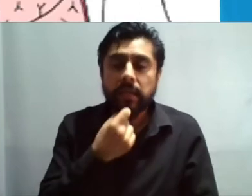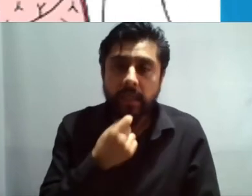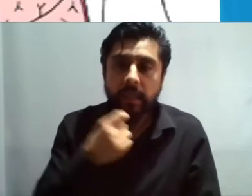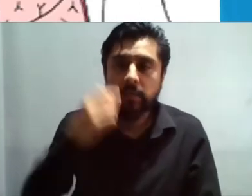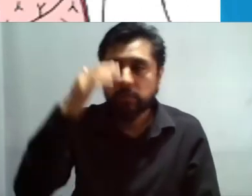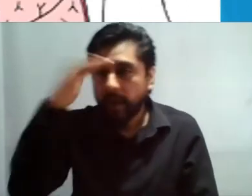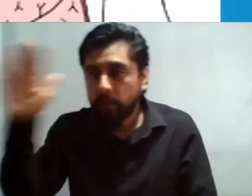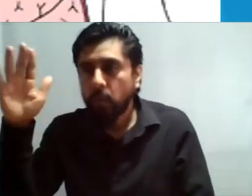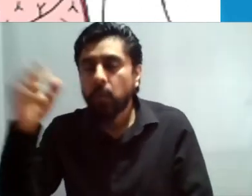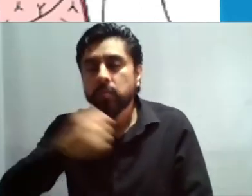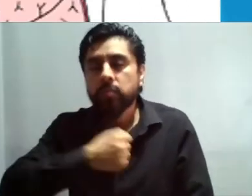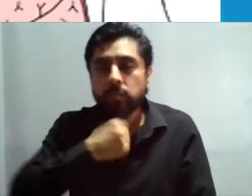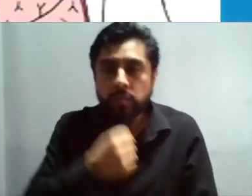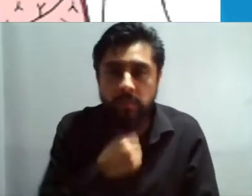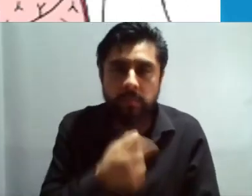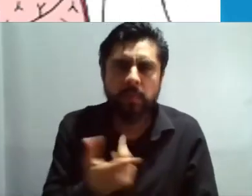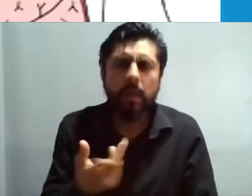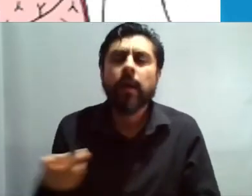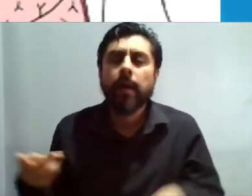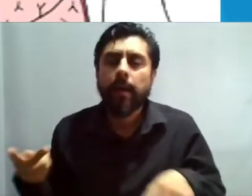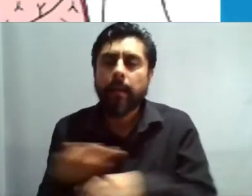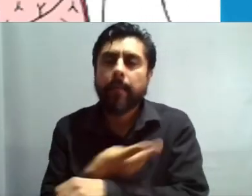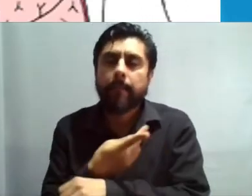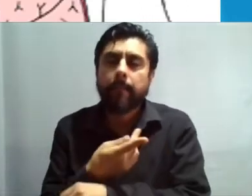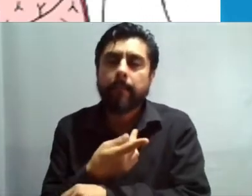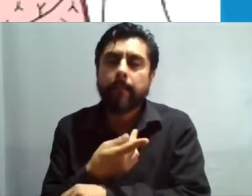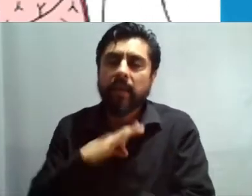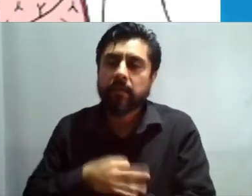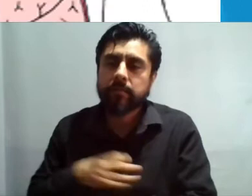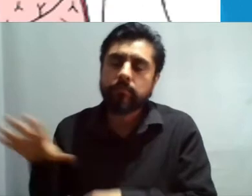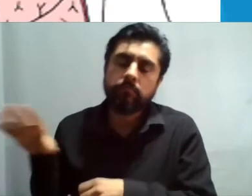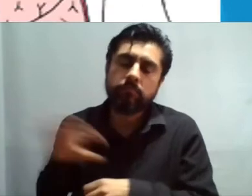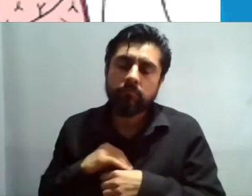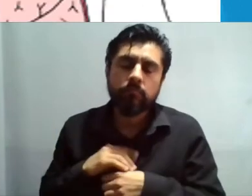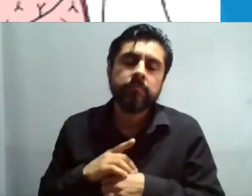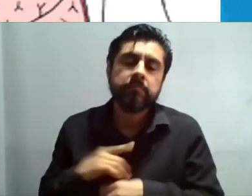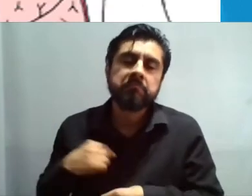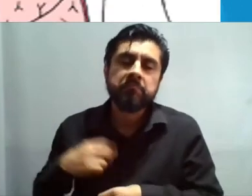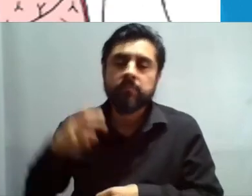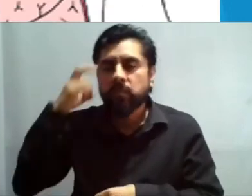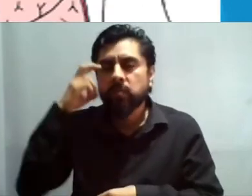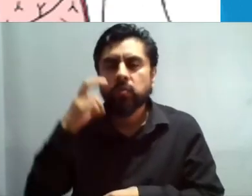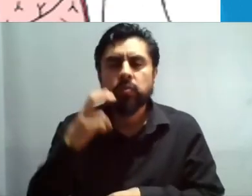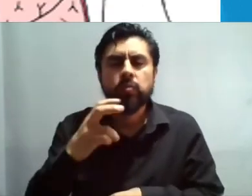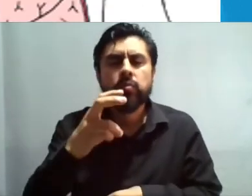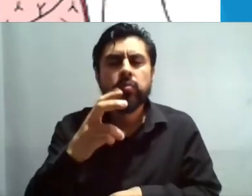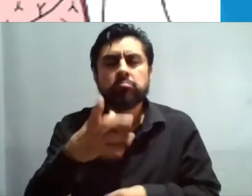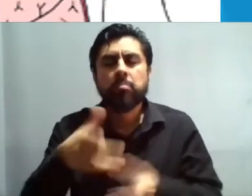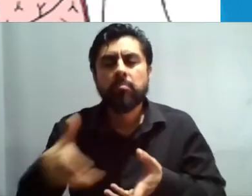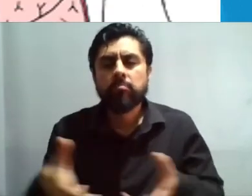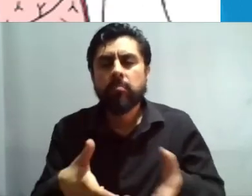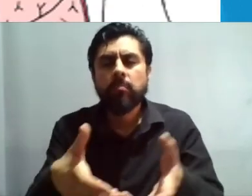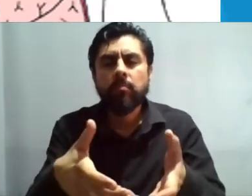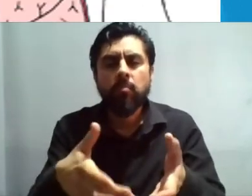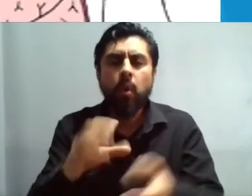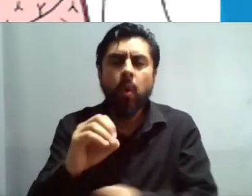adultos mayores, ¿qué es lo que sucede? Ustedes recordarán que al viajar, cuando viajamos ya sea en carretera o viajamos en